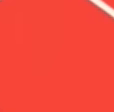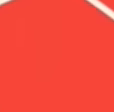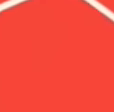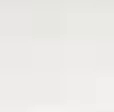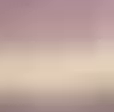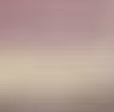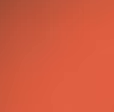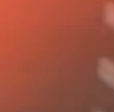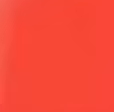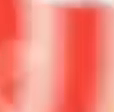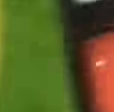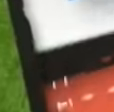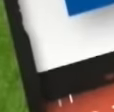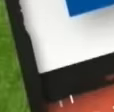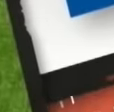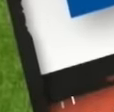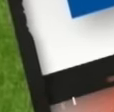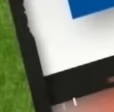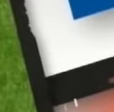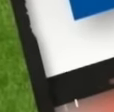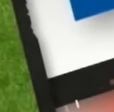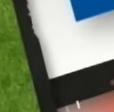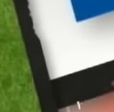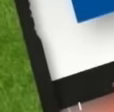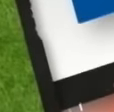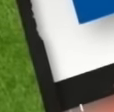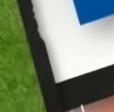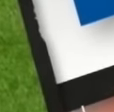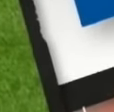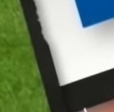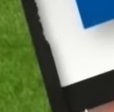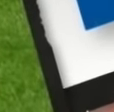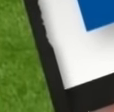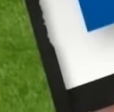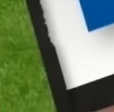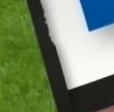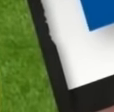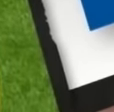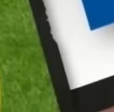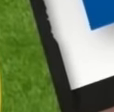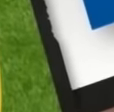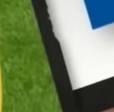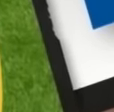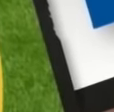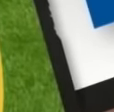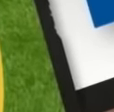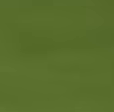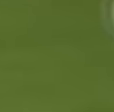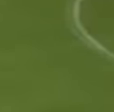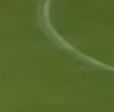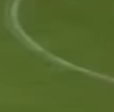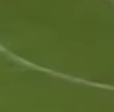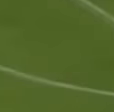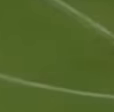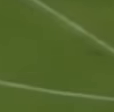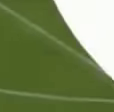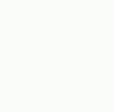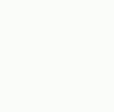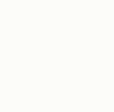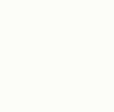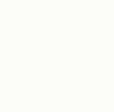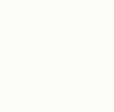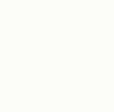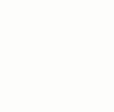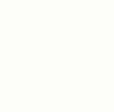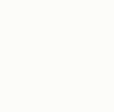eliminatorias sudamericanas este jueves desde las 15 horas 30 ecuador-tv somos